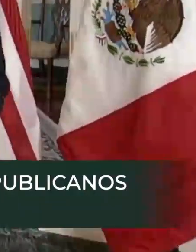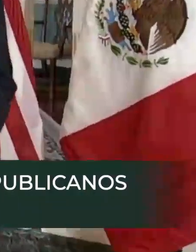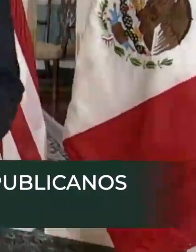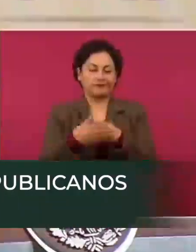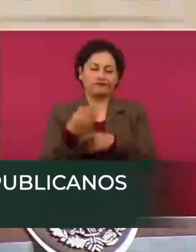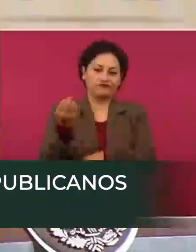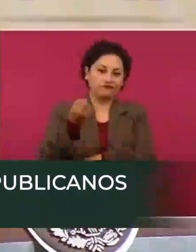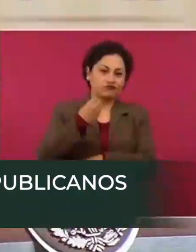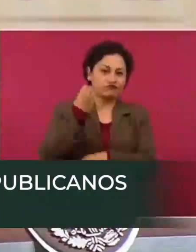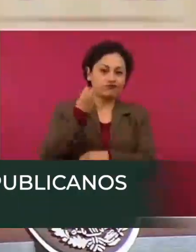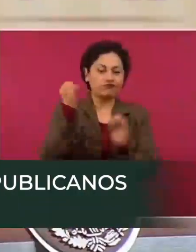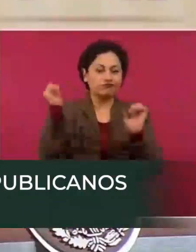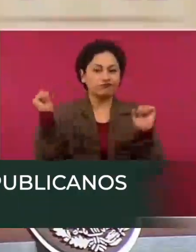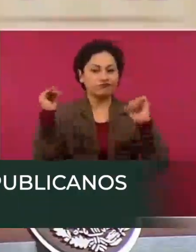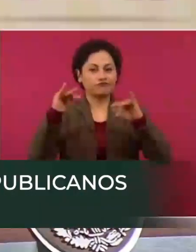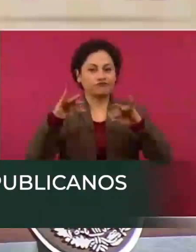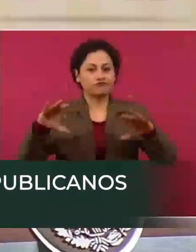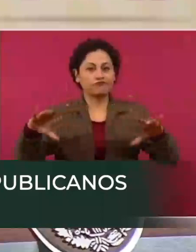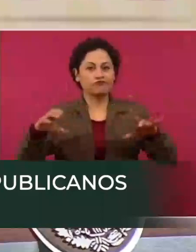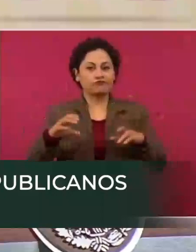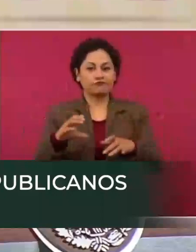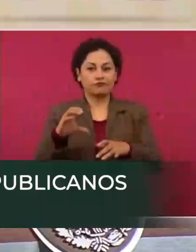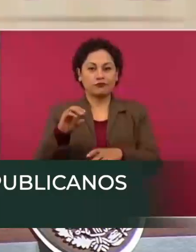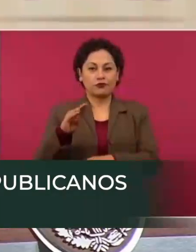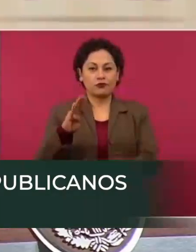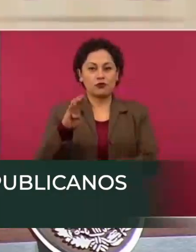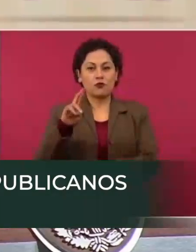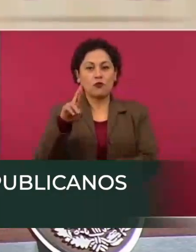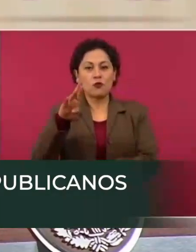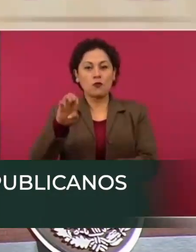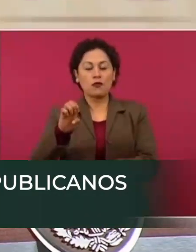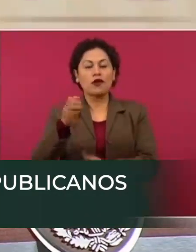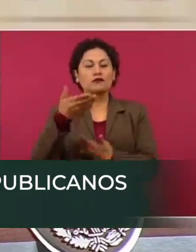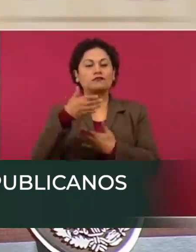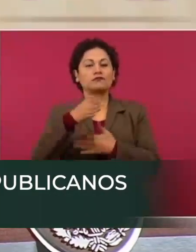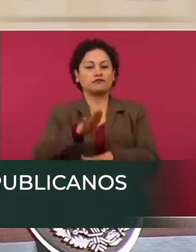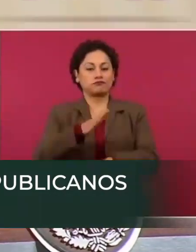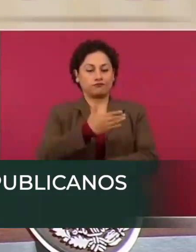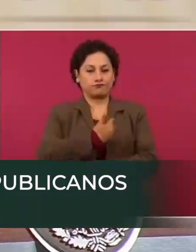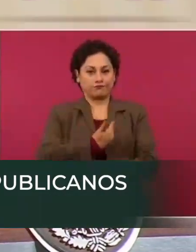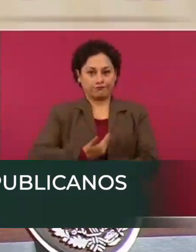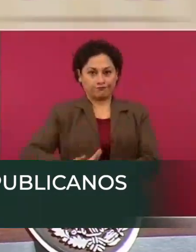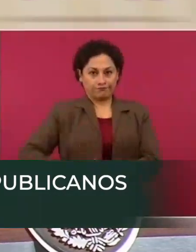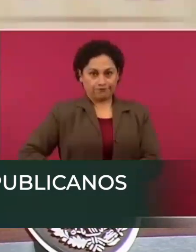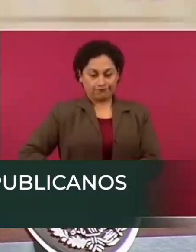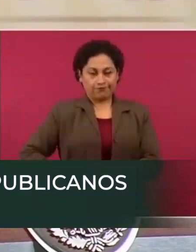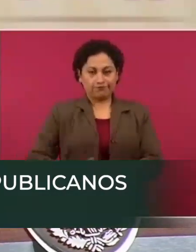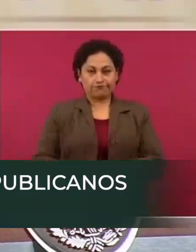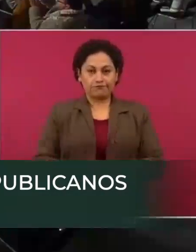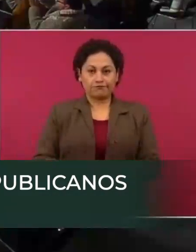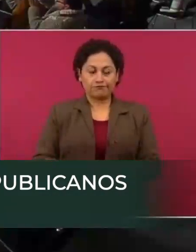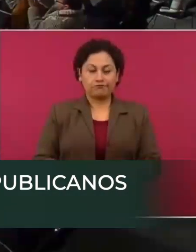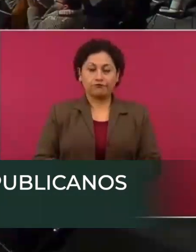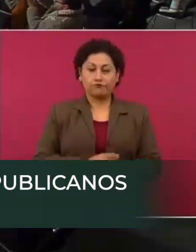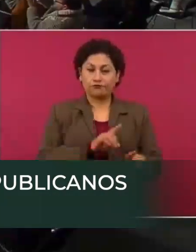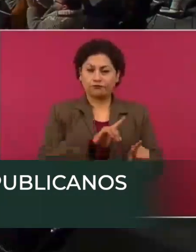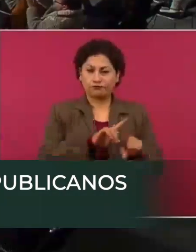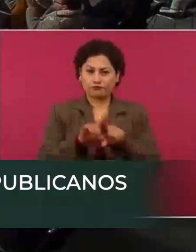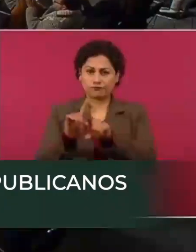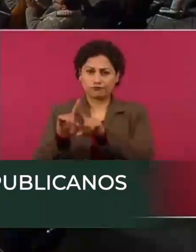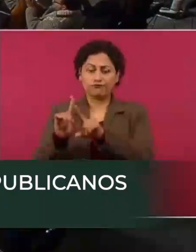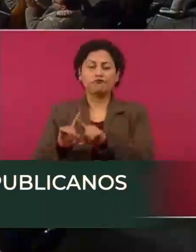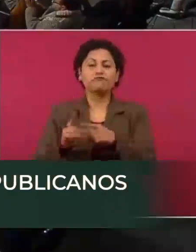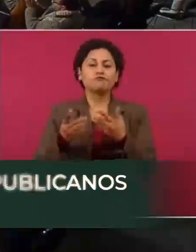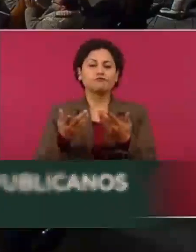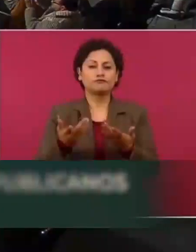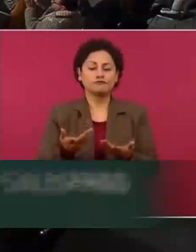Estados Unidos, para informar que en el tiempo que lleva de gobierno es cuando más se ha confiscado fentanilo, señalando las más